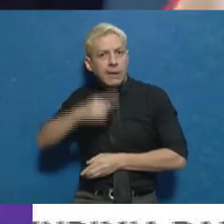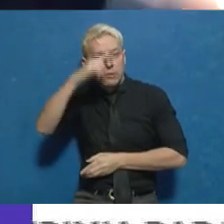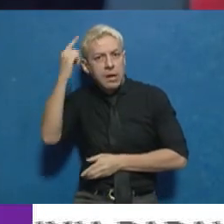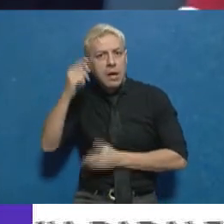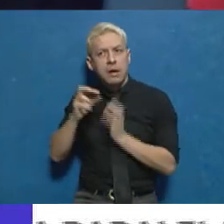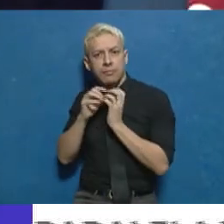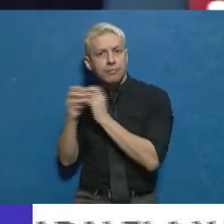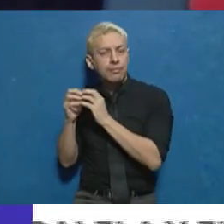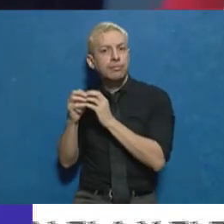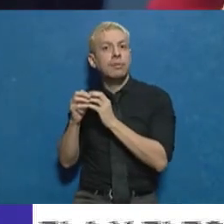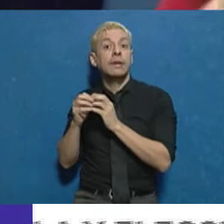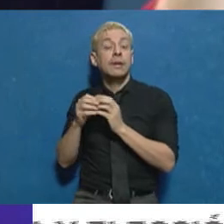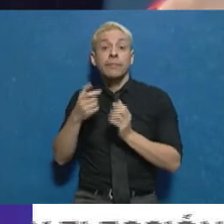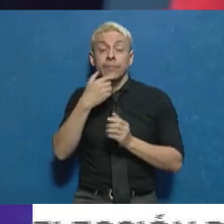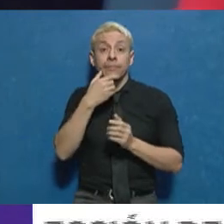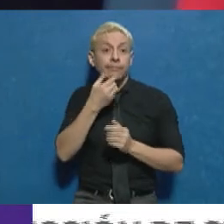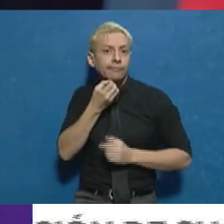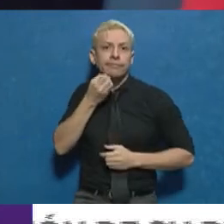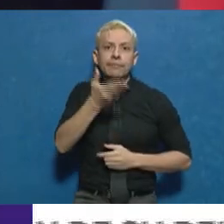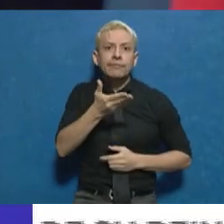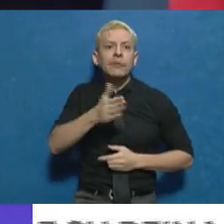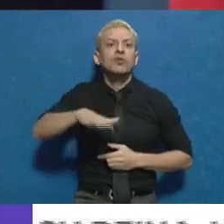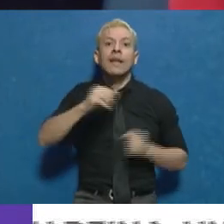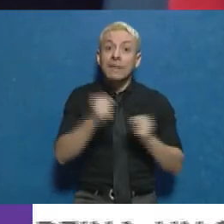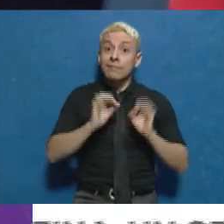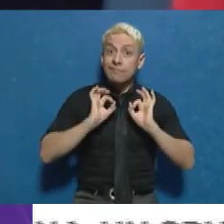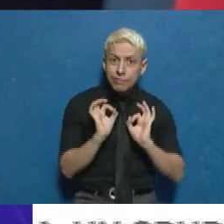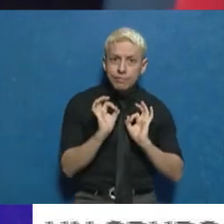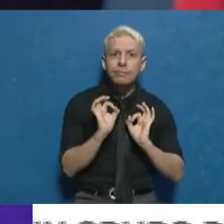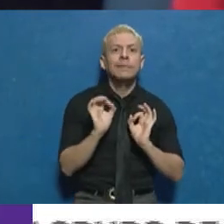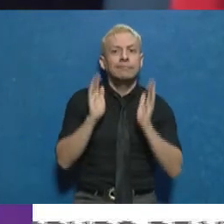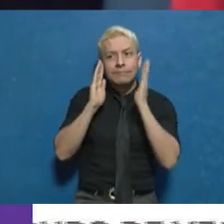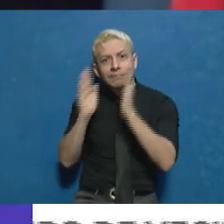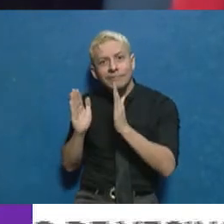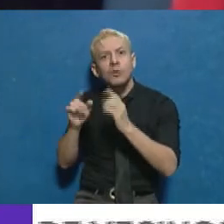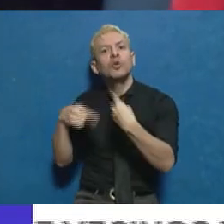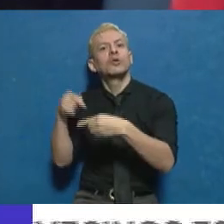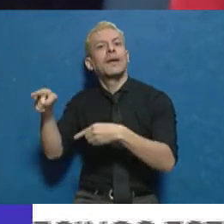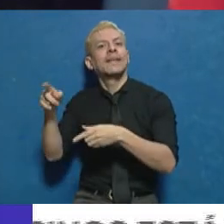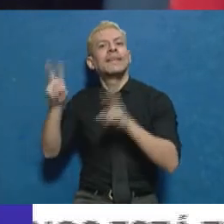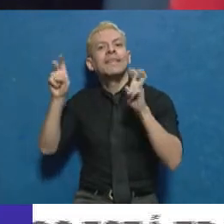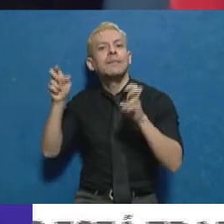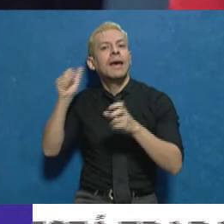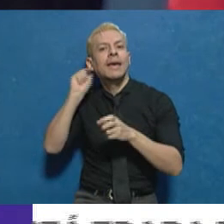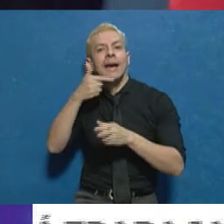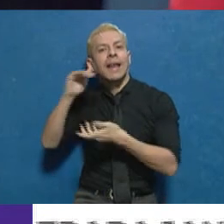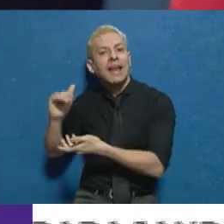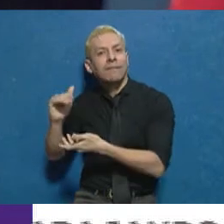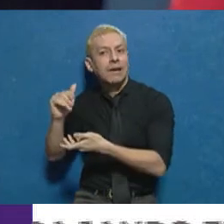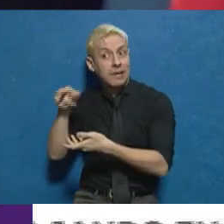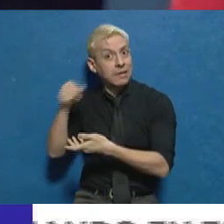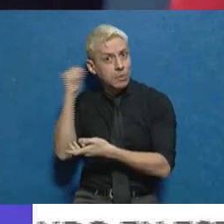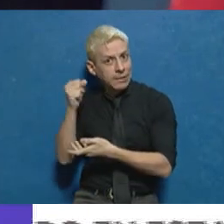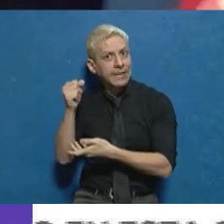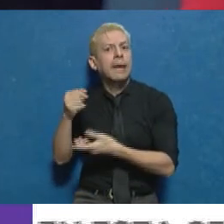después de que declaremos zona fría la provincia de Mendoza, seguir con el tema de las garrafas, que es algo que nos debe preocupar y ocupar para